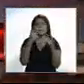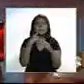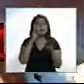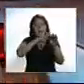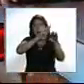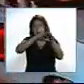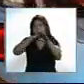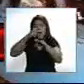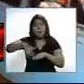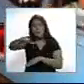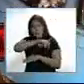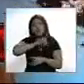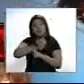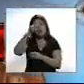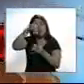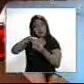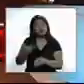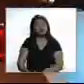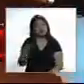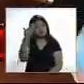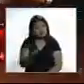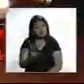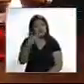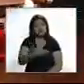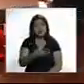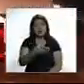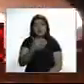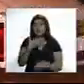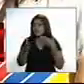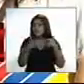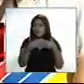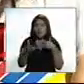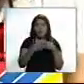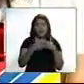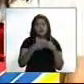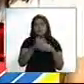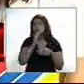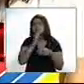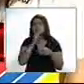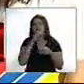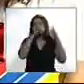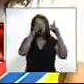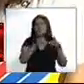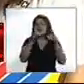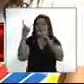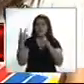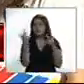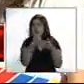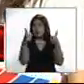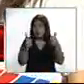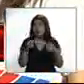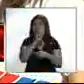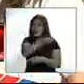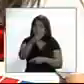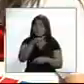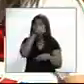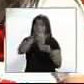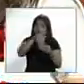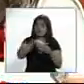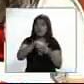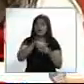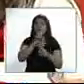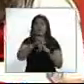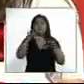al pueblo a votar. Es muy importante que, independientemente del proyecto que se defienda, la gente participe, que combatamos la abstención,